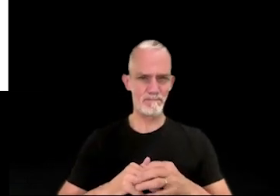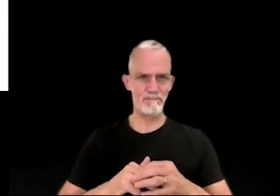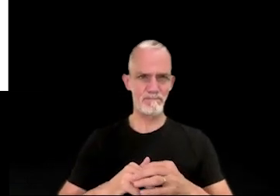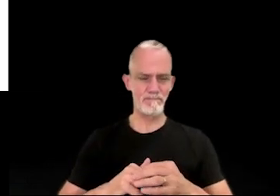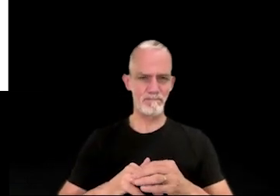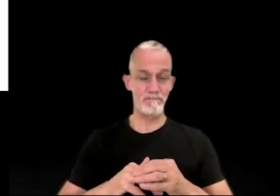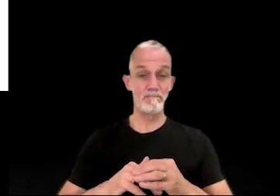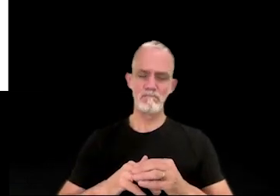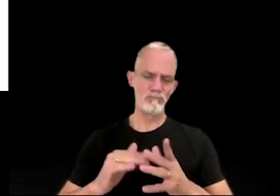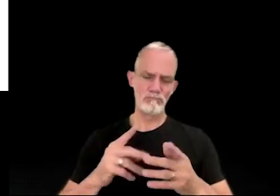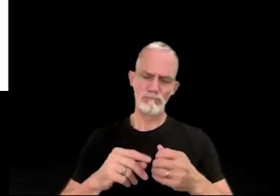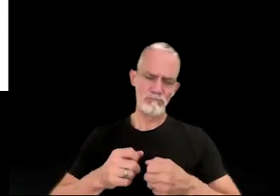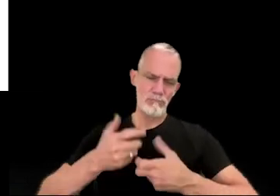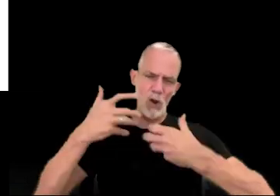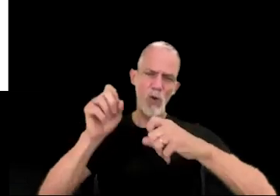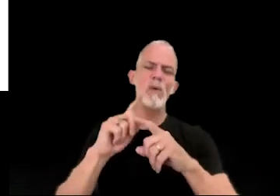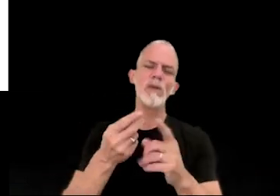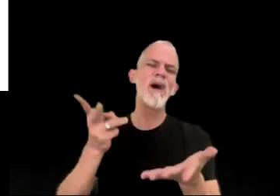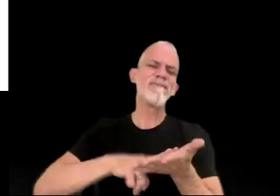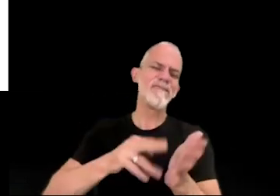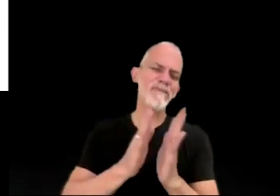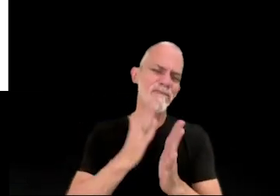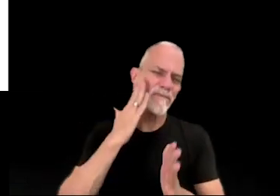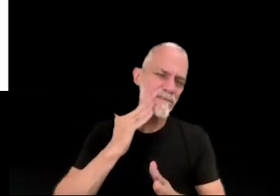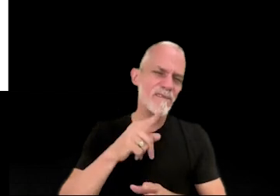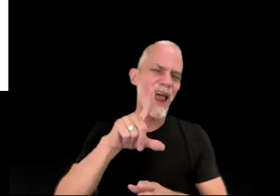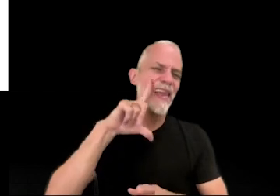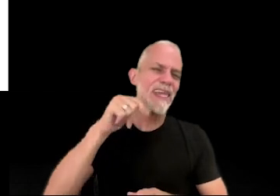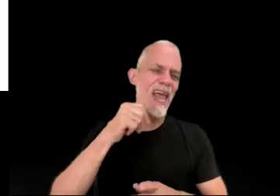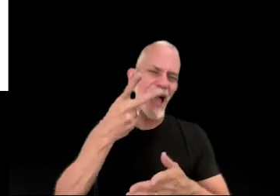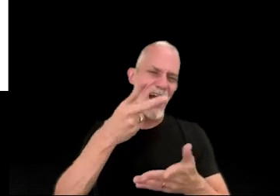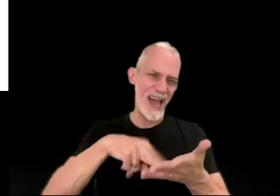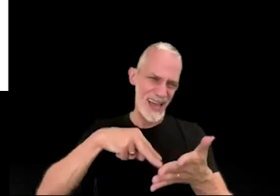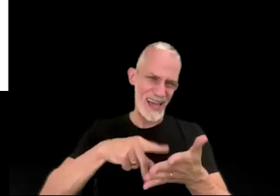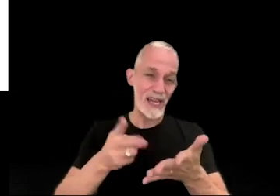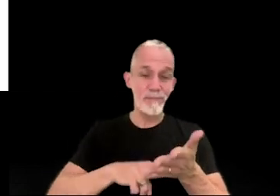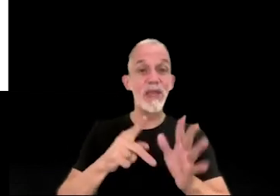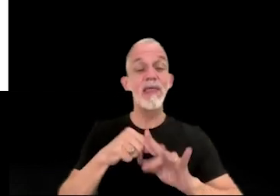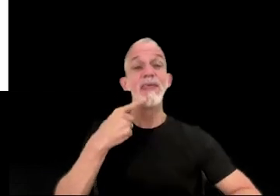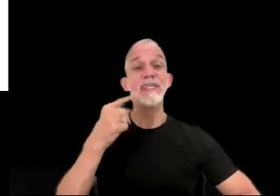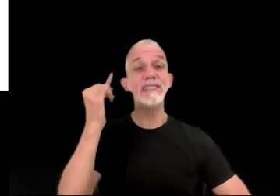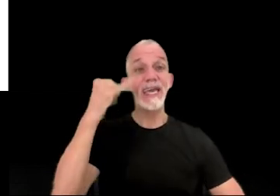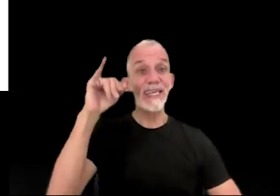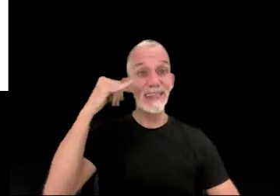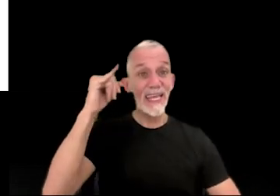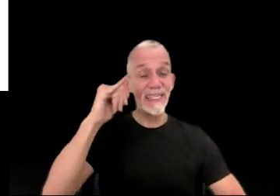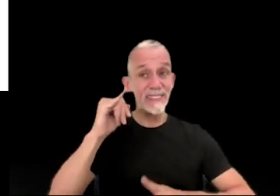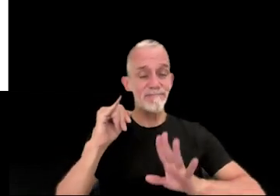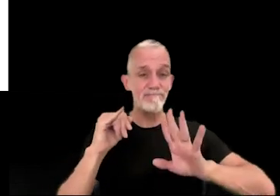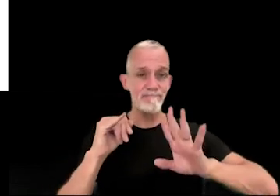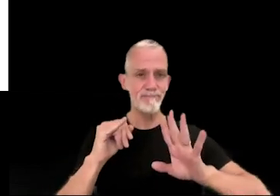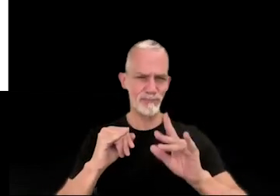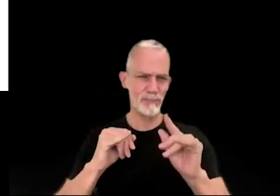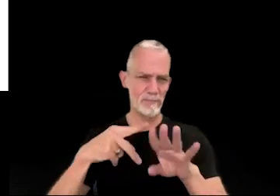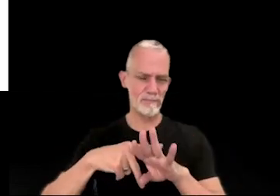bueno, no la encuentro. A ver, léemela de nuevo, por favor, Lía, porque Los intereses hay algunos capitalizados. temas, sí,